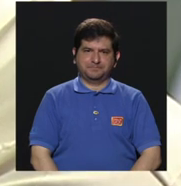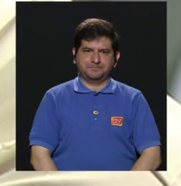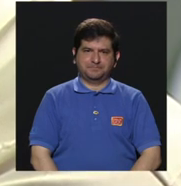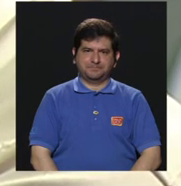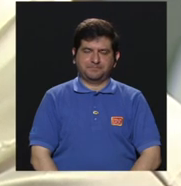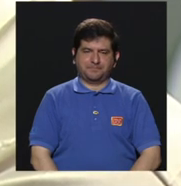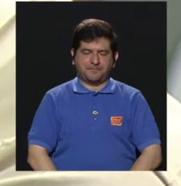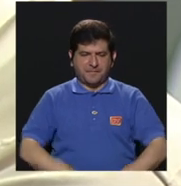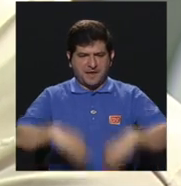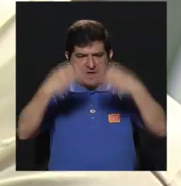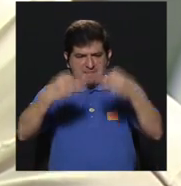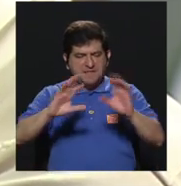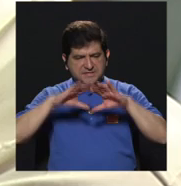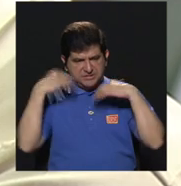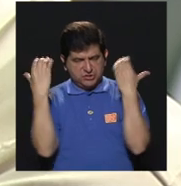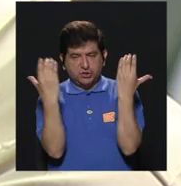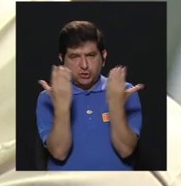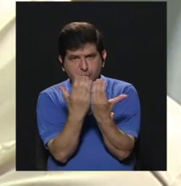Tanto el dictamen de la comisión